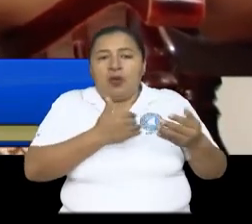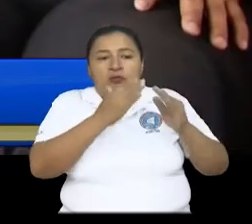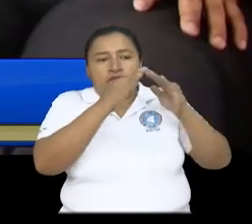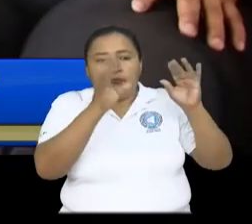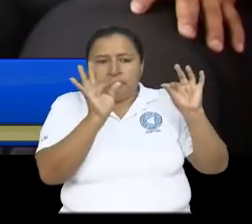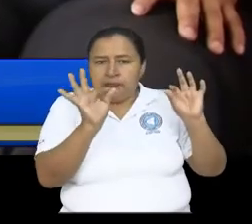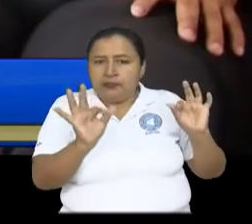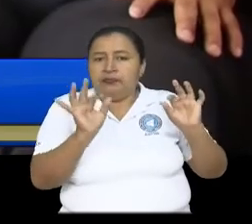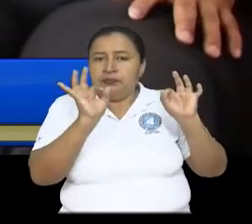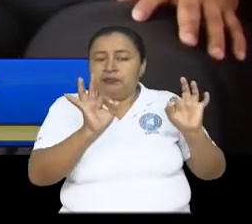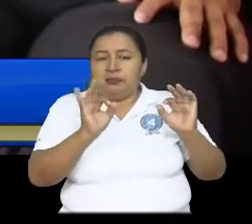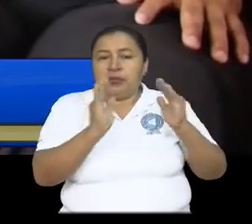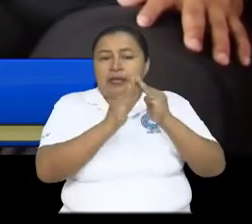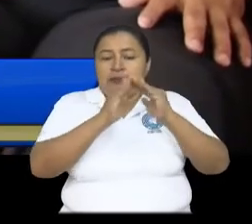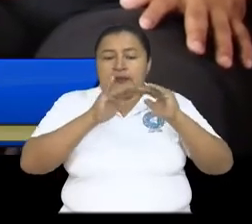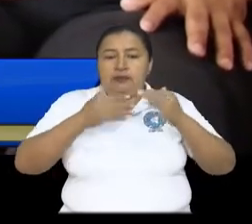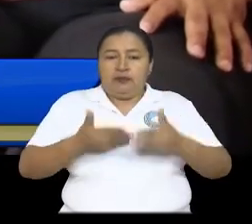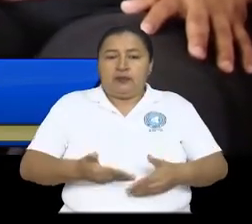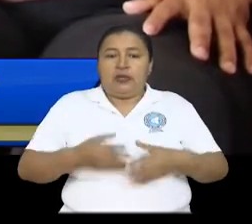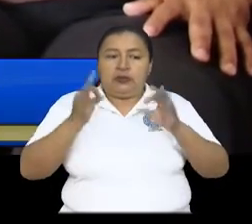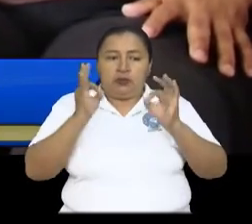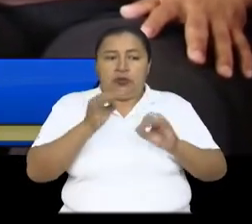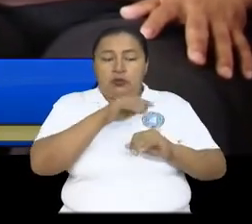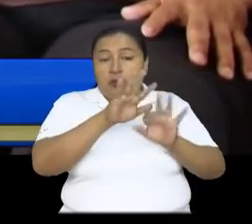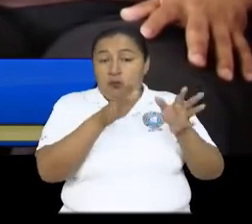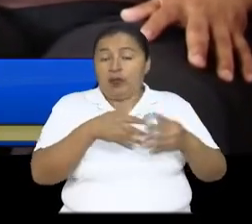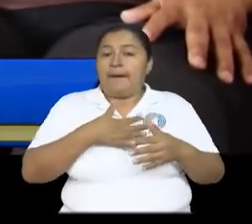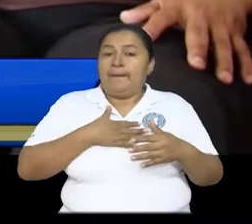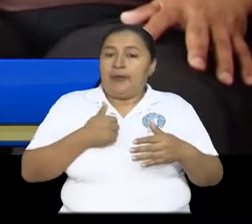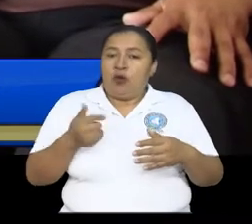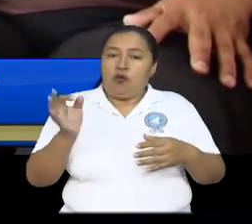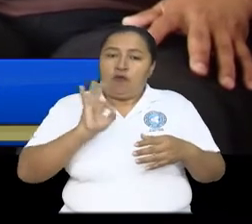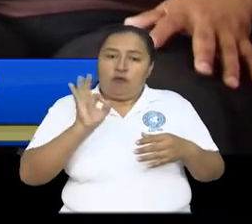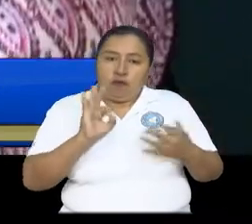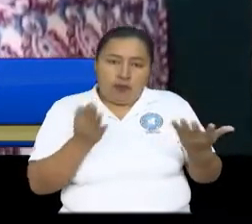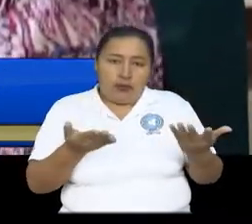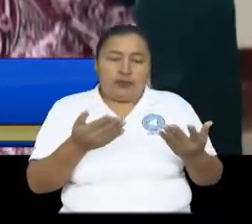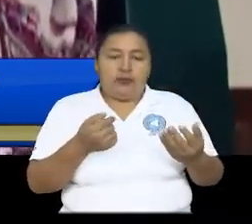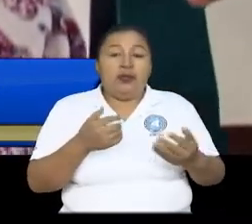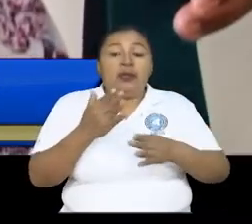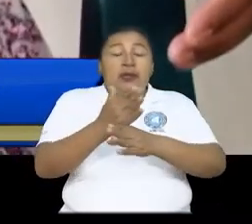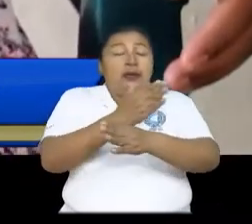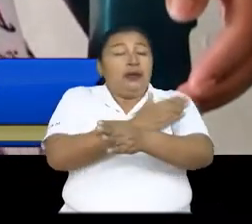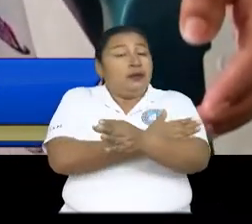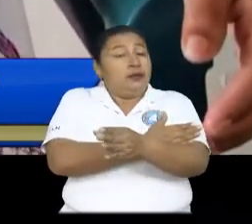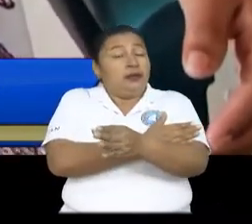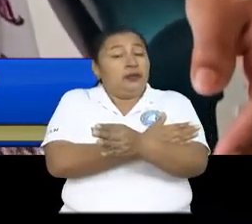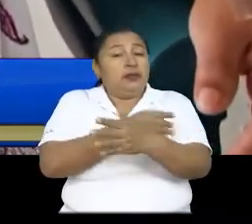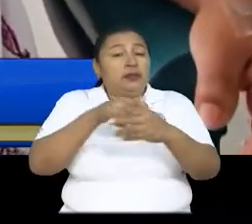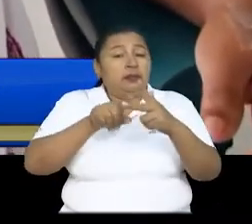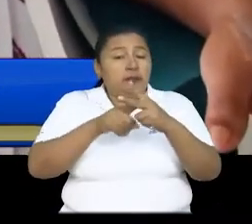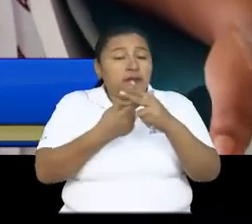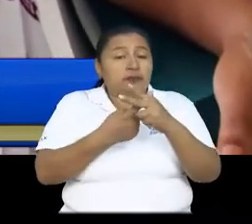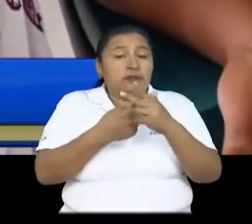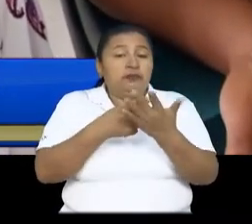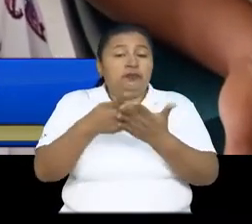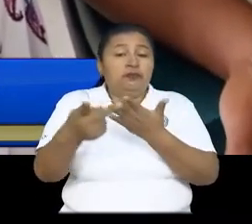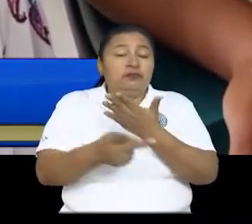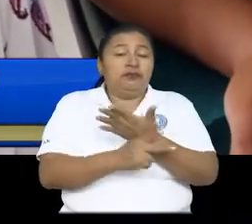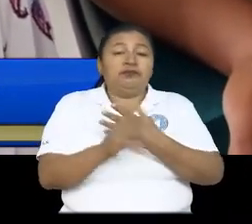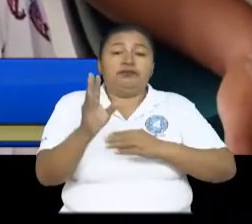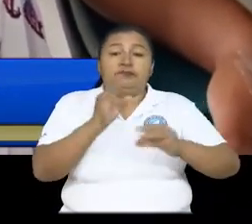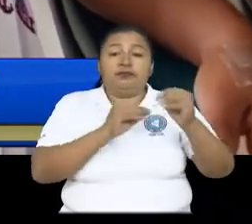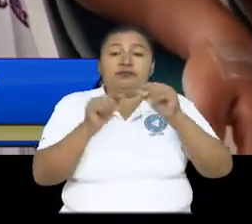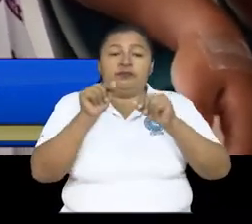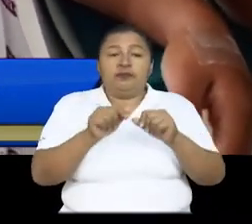maternas asegurando a las mujeres más comodidad antes de que entráramos al programa hablábamos